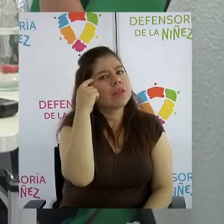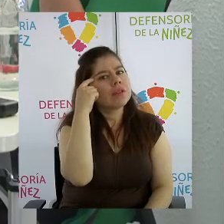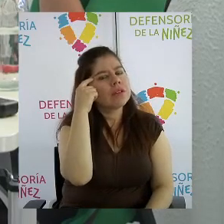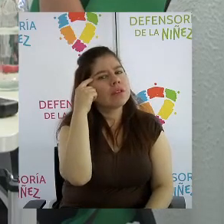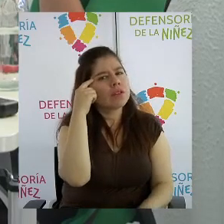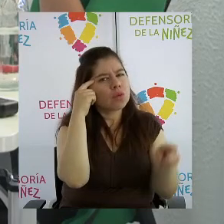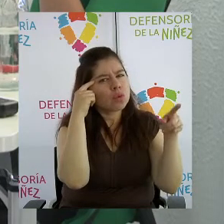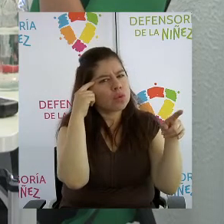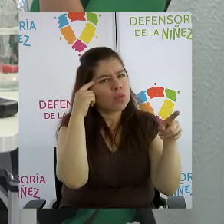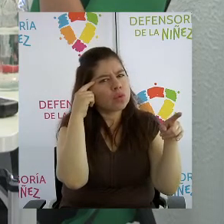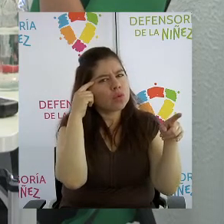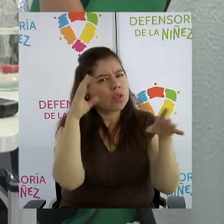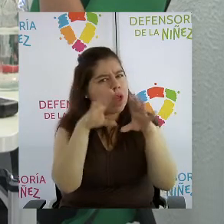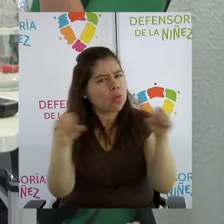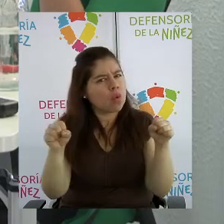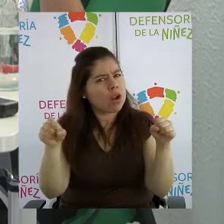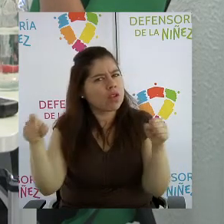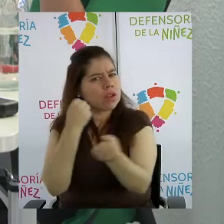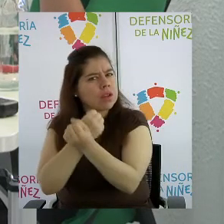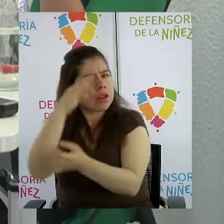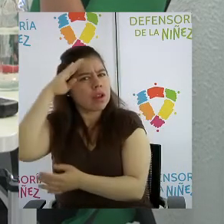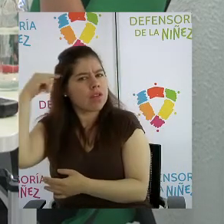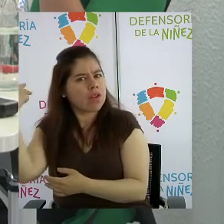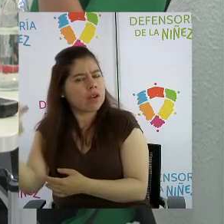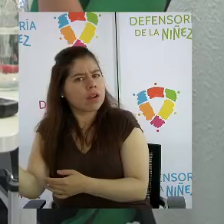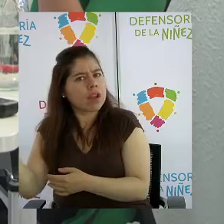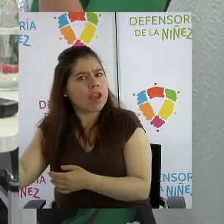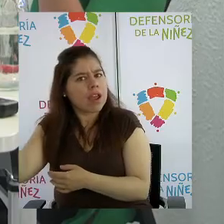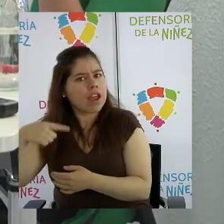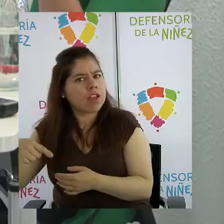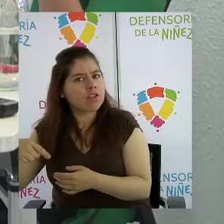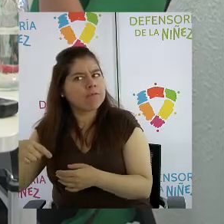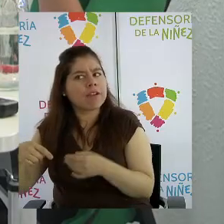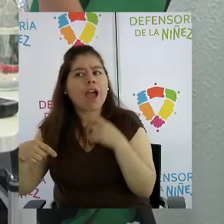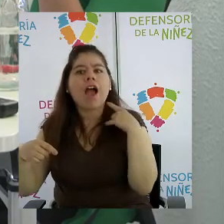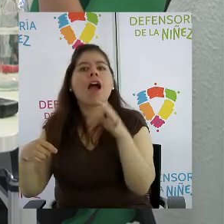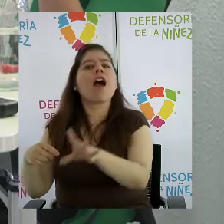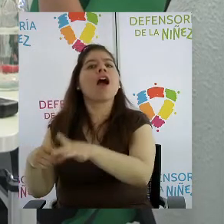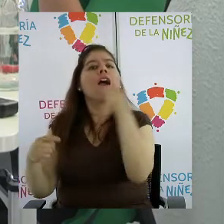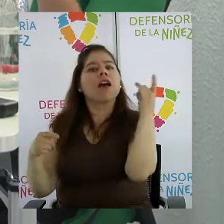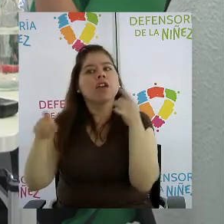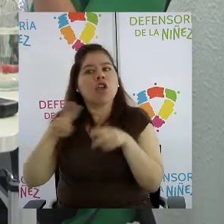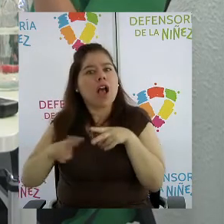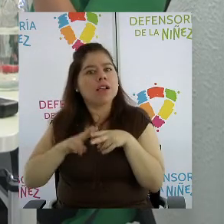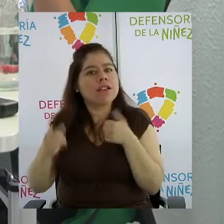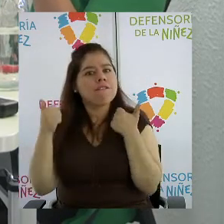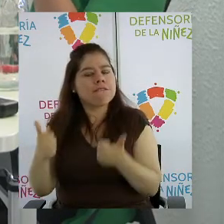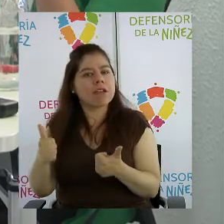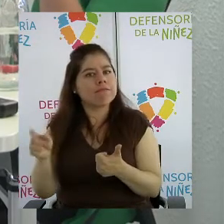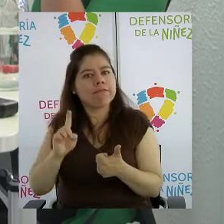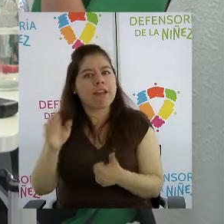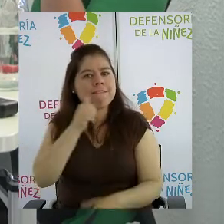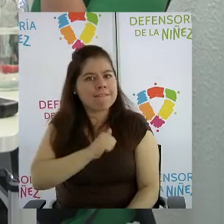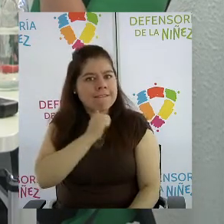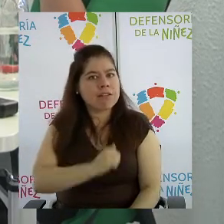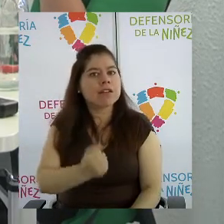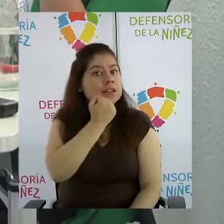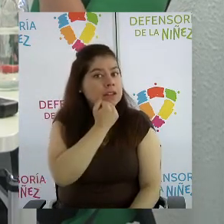consideran que esta acción de Carabineros es un reconocimiento de que las cosas no se estaban haciendo bien y si es necesario también algún tipo